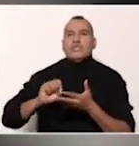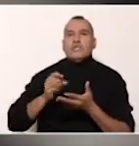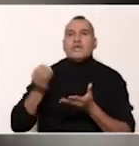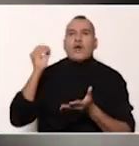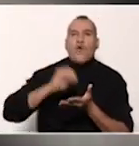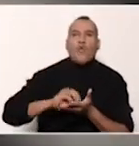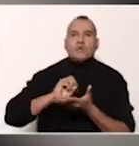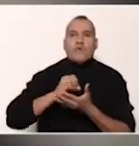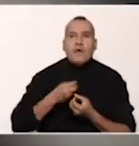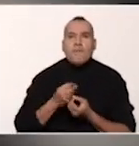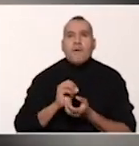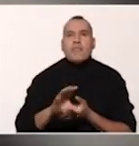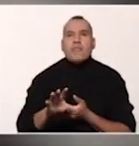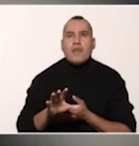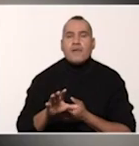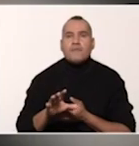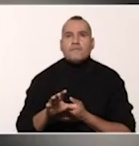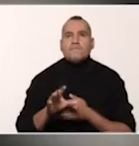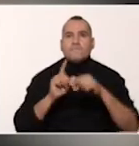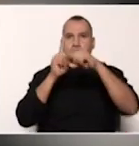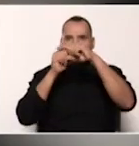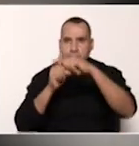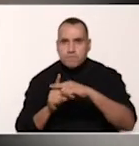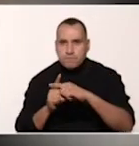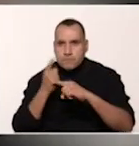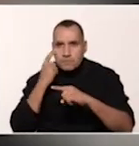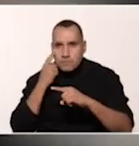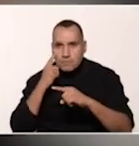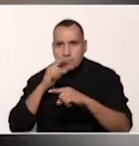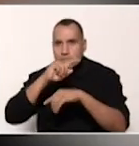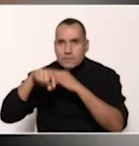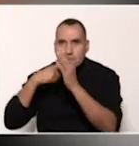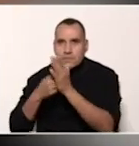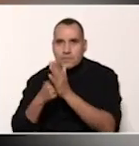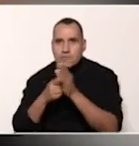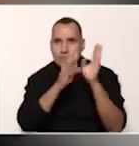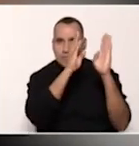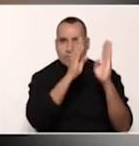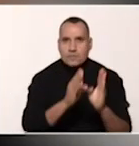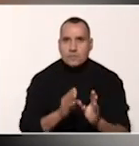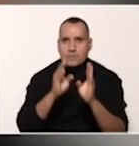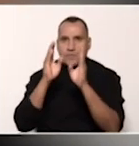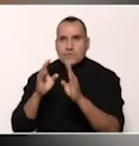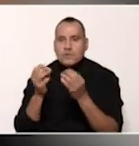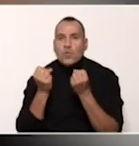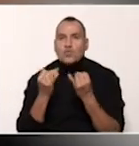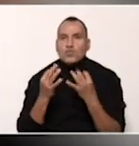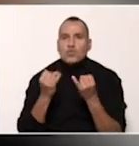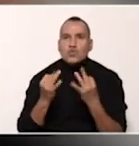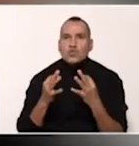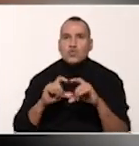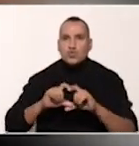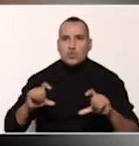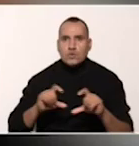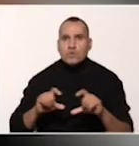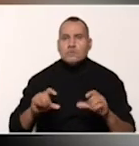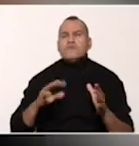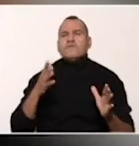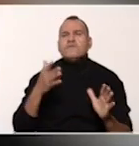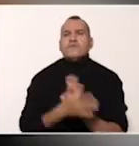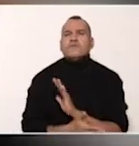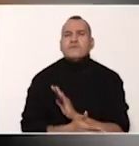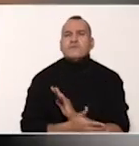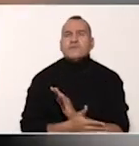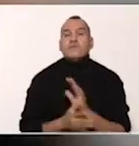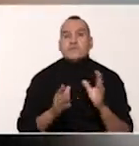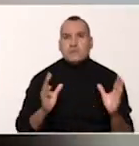suma, pasaría acá y se hace la resta completa. Como podemos ver, nos está dando el mismo monto en ambas partes. Quiere decir que se llevó a